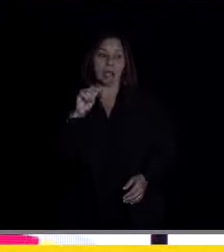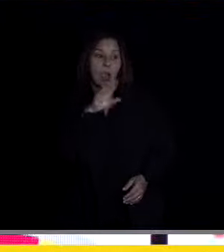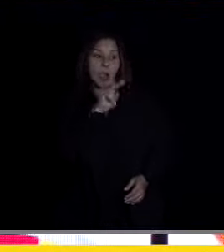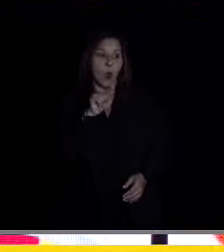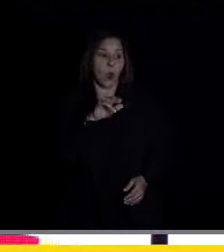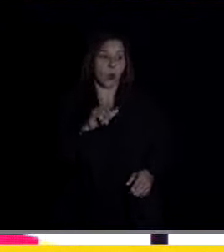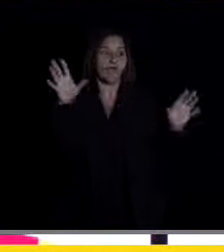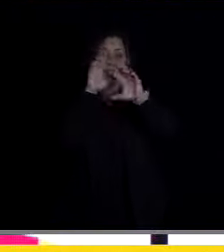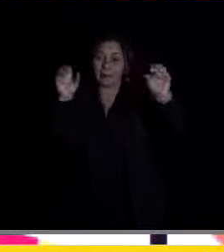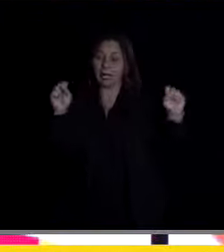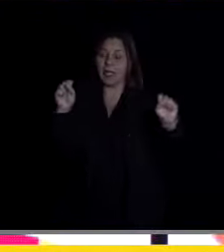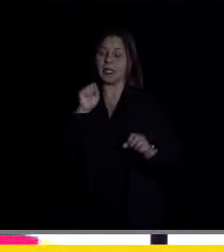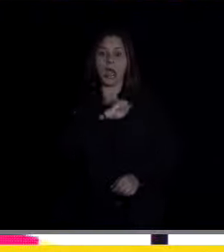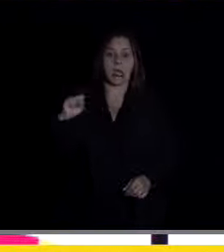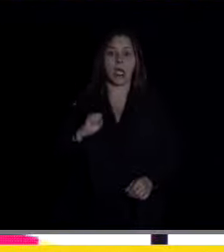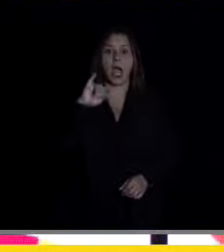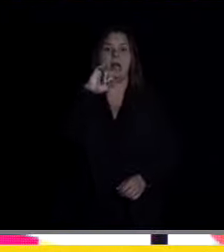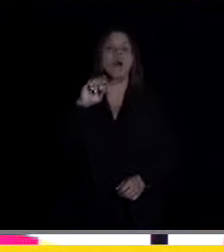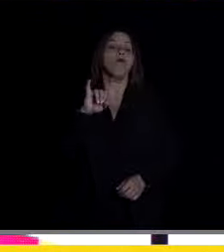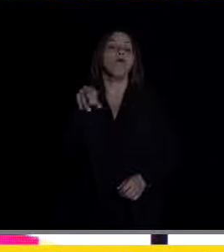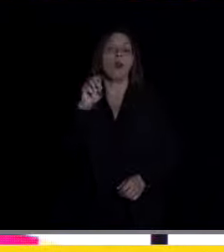Senado, José Luis Dalmau, gracias por estar con nosotros.